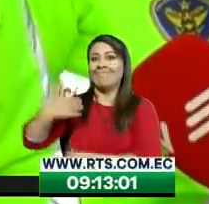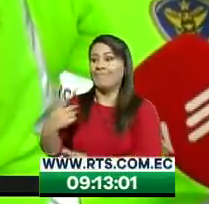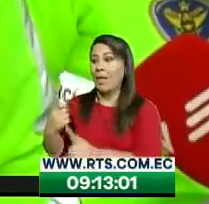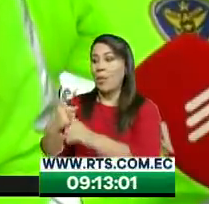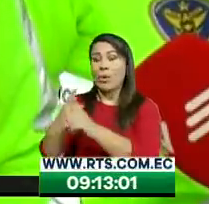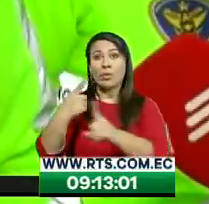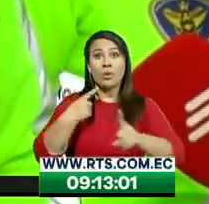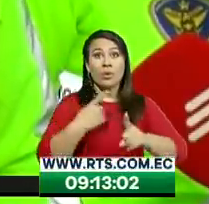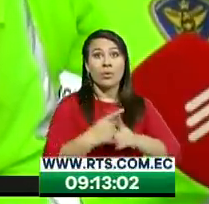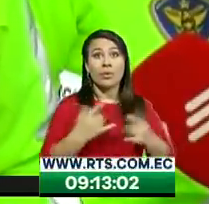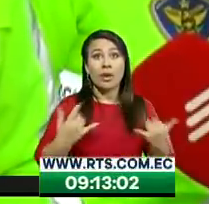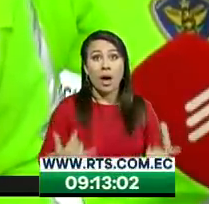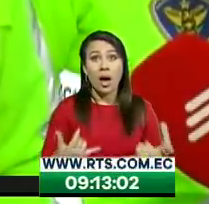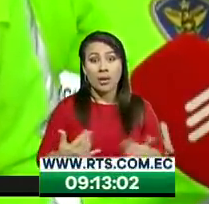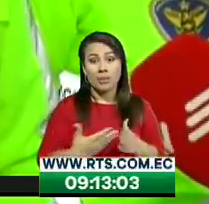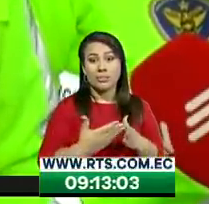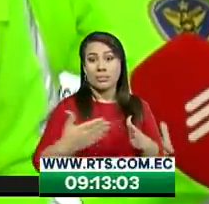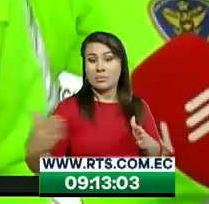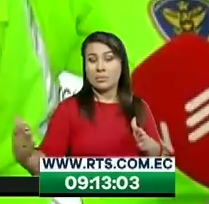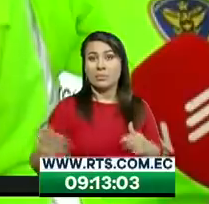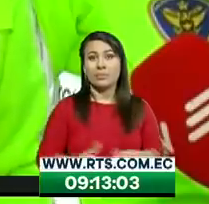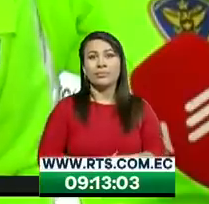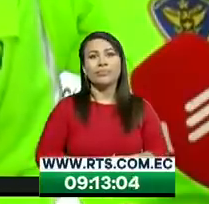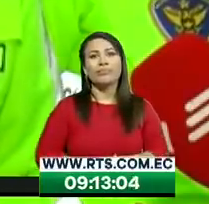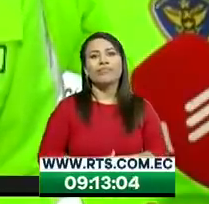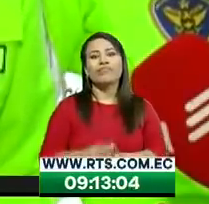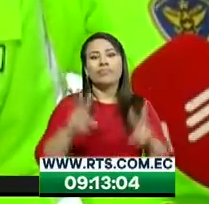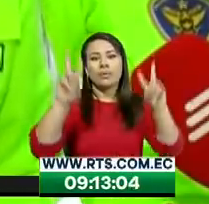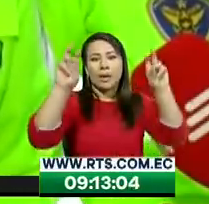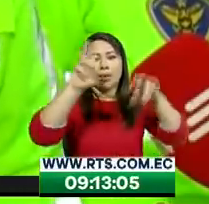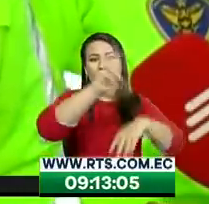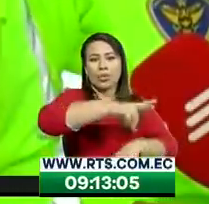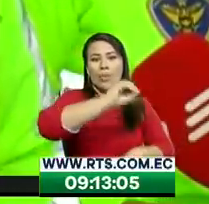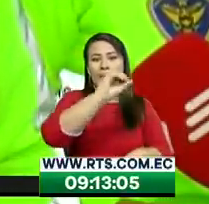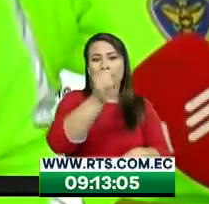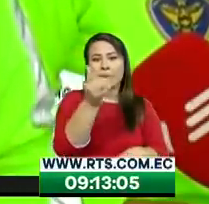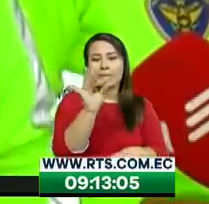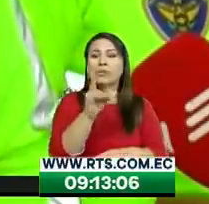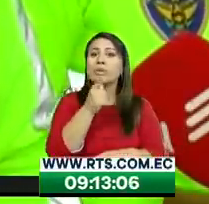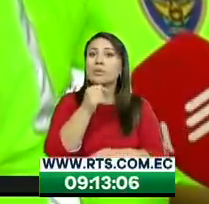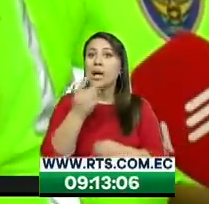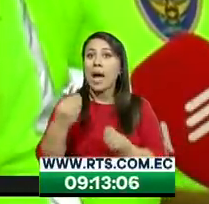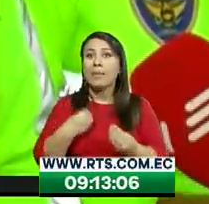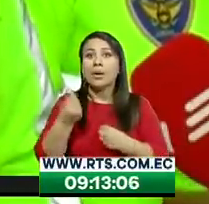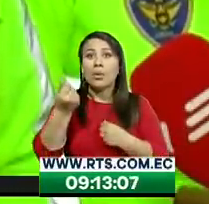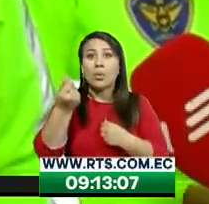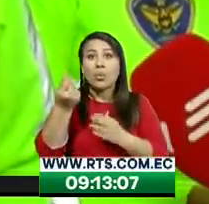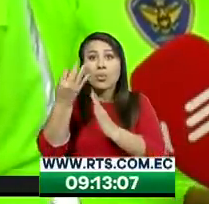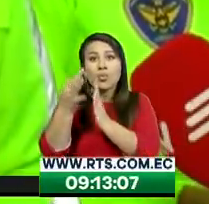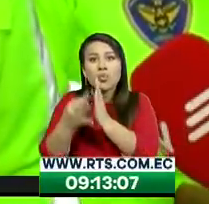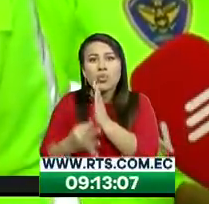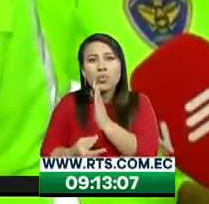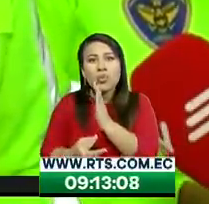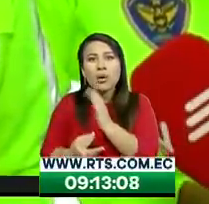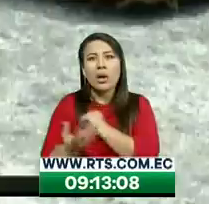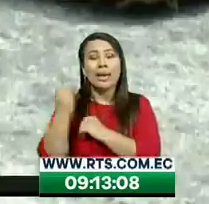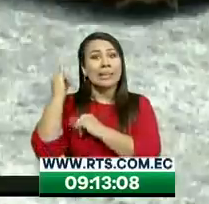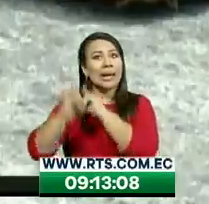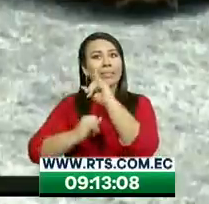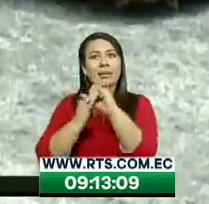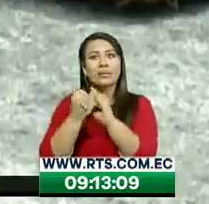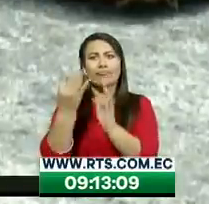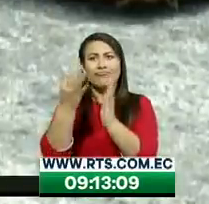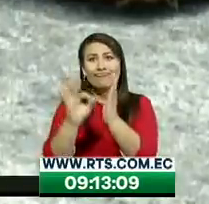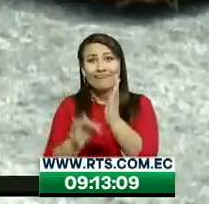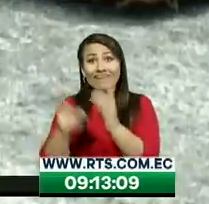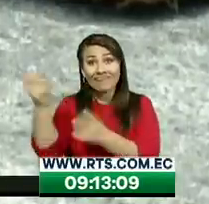indicadas que tiene que darse aquí cuenta, pues, ¿no? De esta situación que está pasando. Claro, me llama mucho la atención y uno de los temas que